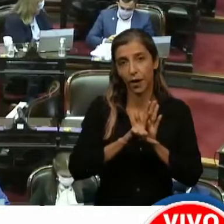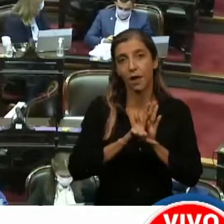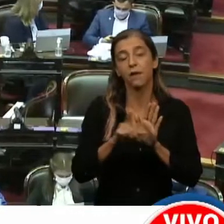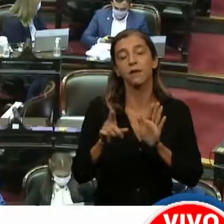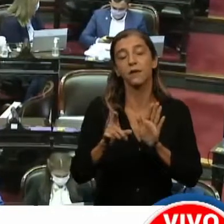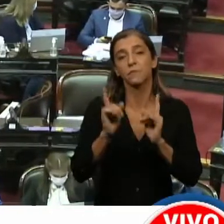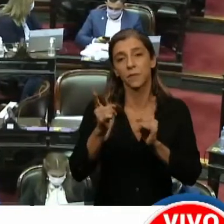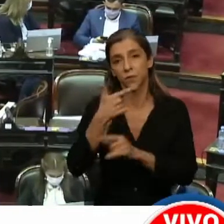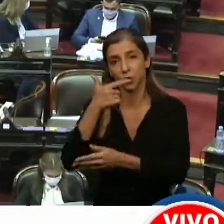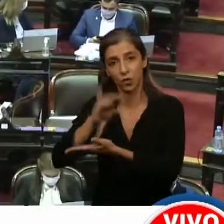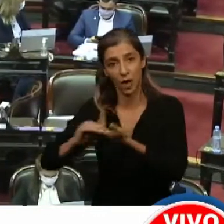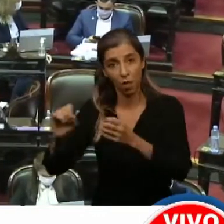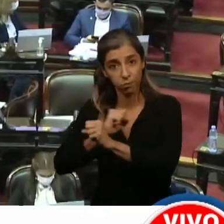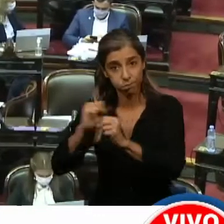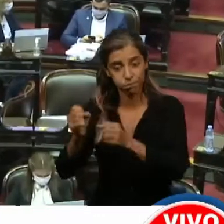que viene del Senado